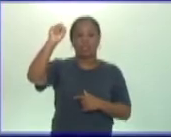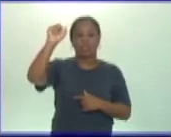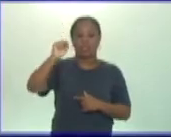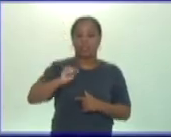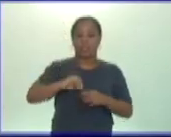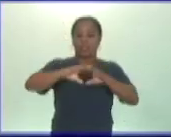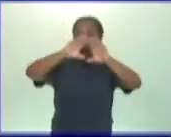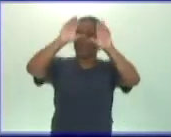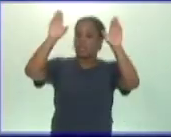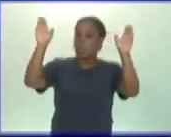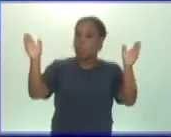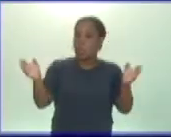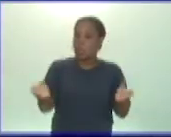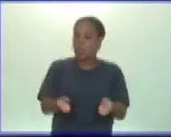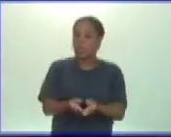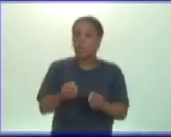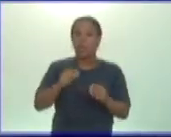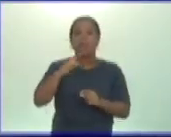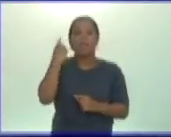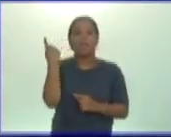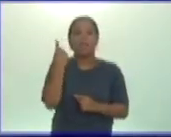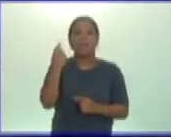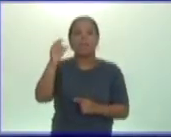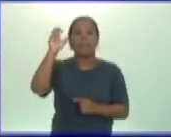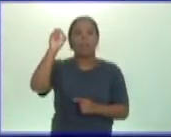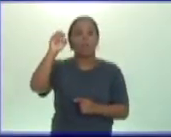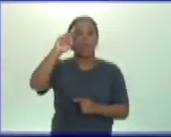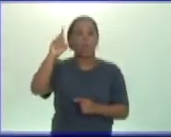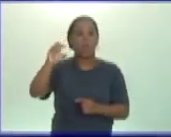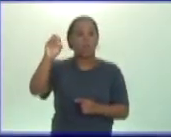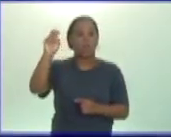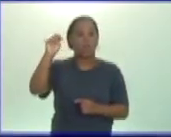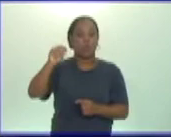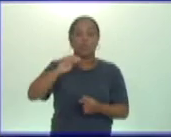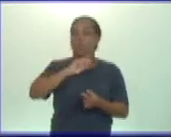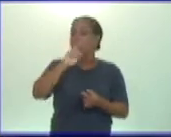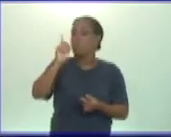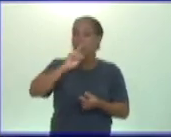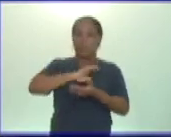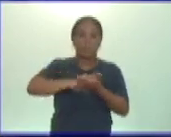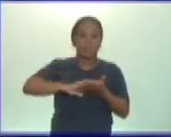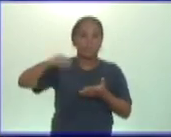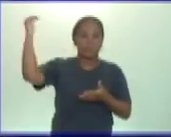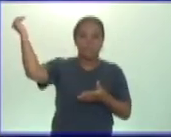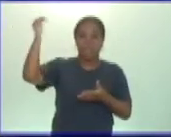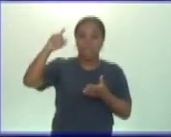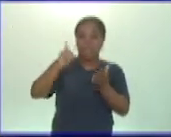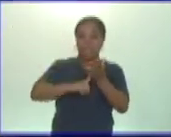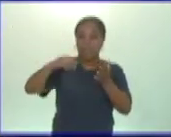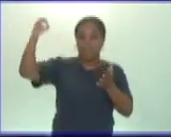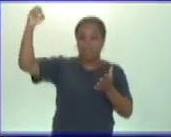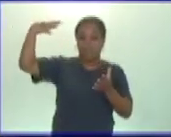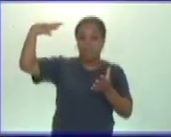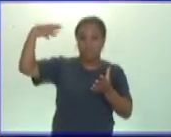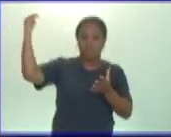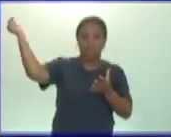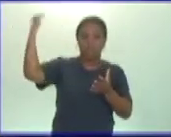ozono que es vital para la vida del planeta, pues impide que las radiaciones ultravioletas lleguen a la superficie.